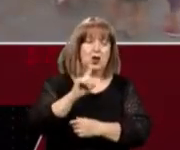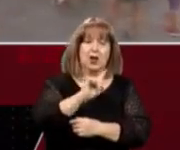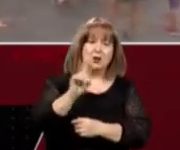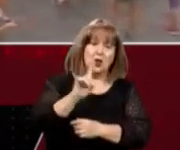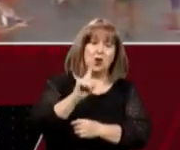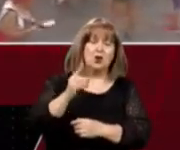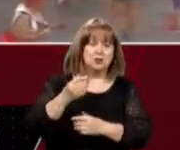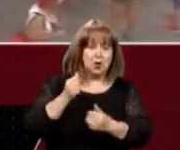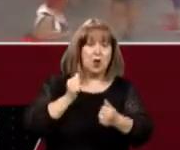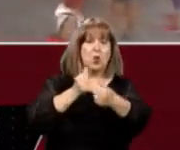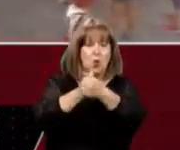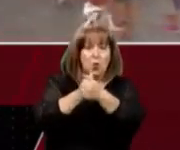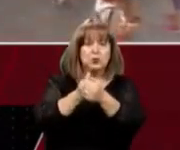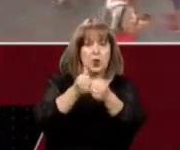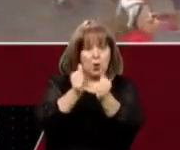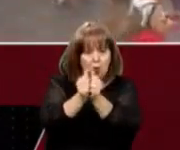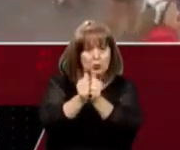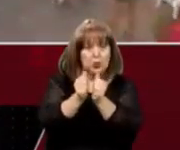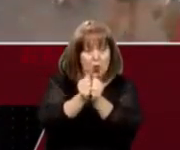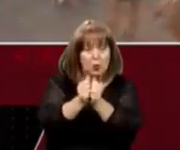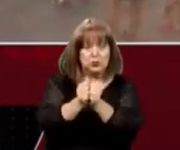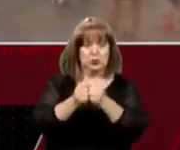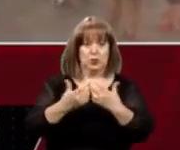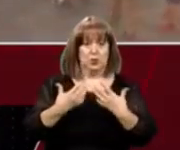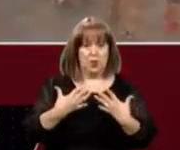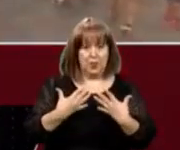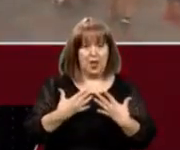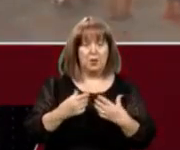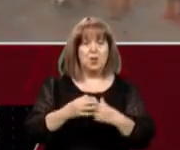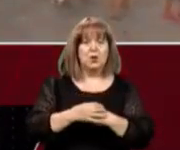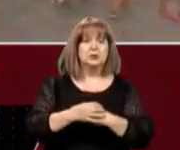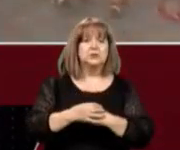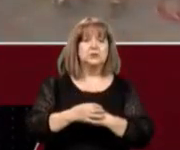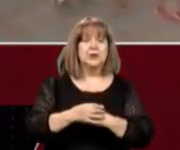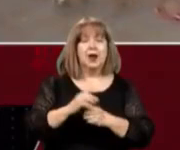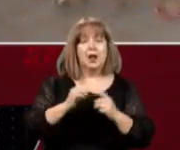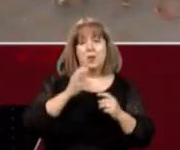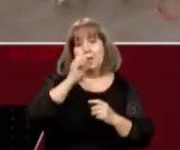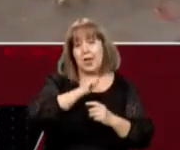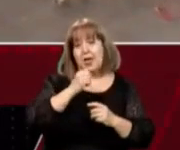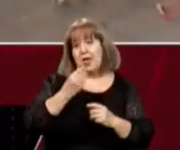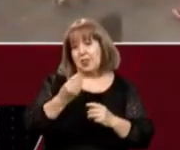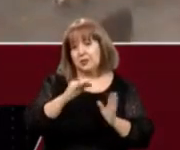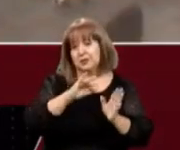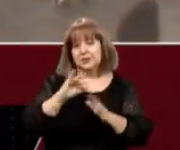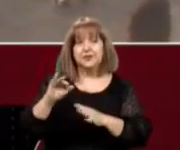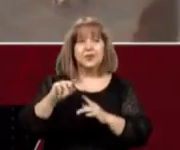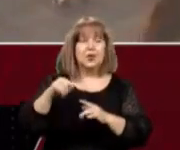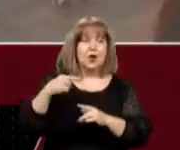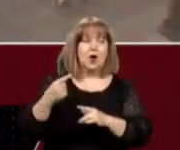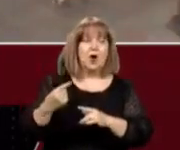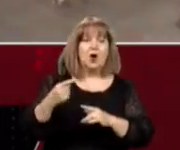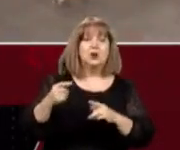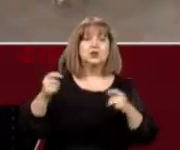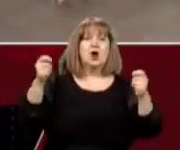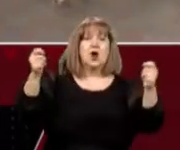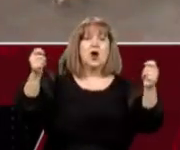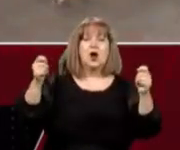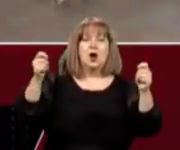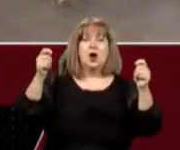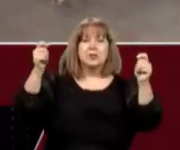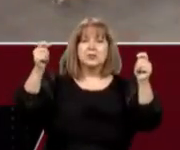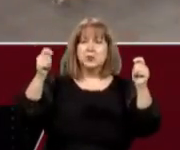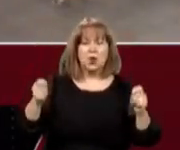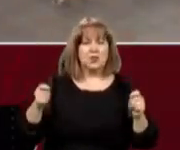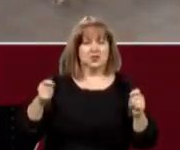un montón. Te agradezco mucho. Gracias. Sigo caminando. Hola, te saludo. ¿Dónde, Cornejo, no queremos funcionarios violentos? ¿Dónde pones